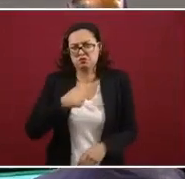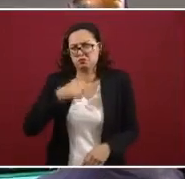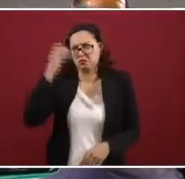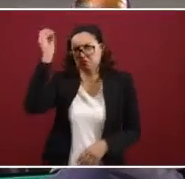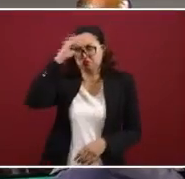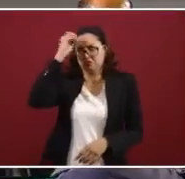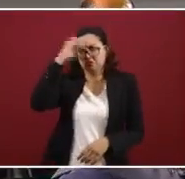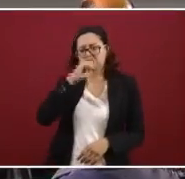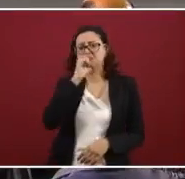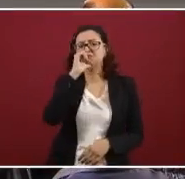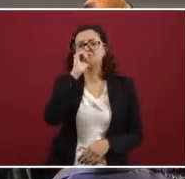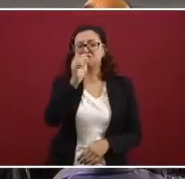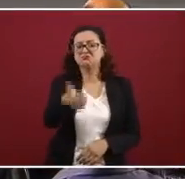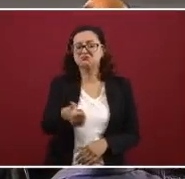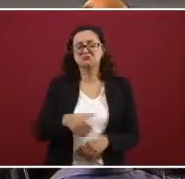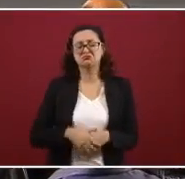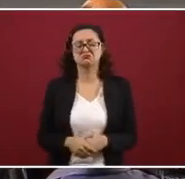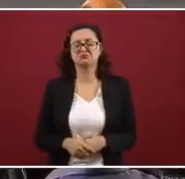precisamente,